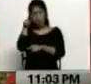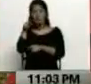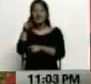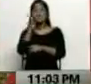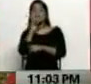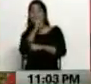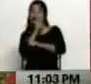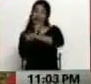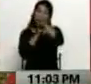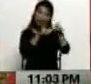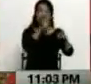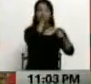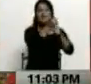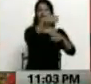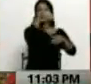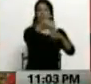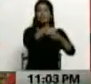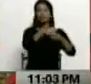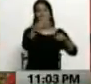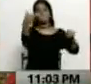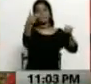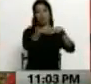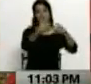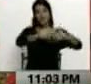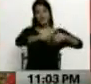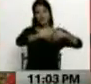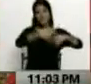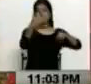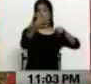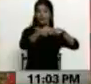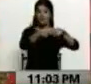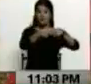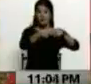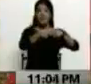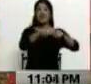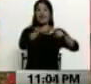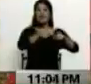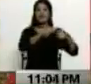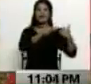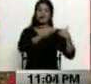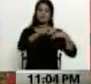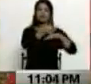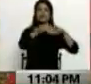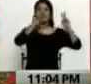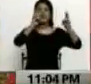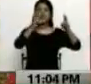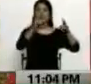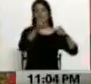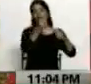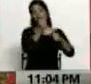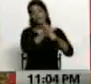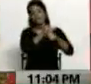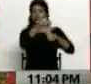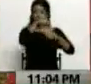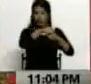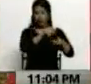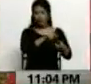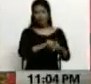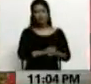mamá trabajaba era la gerente de asuntos públicos de pedevesa Leopoldo López era funcionario de